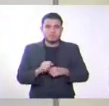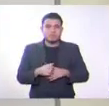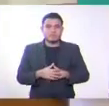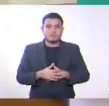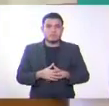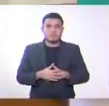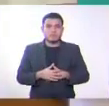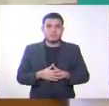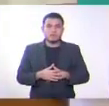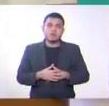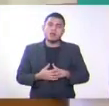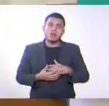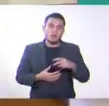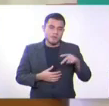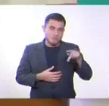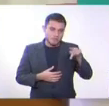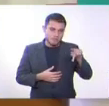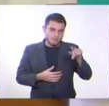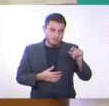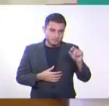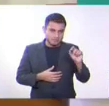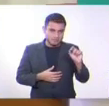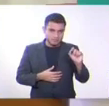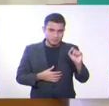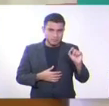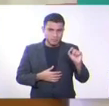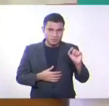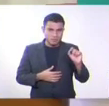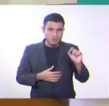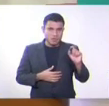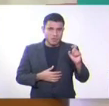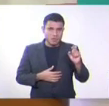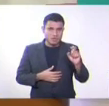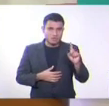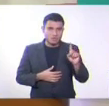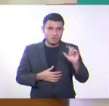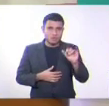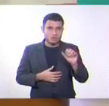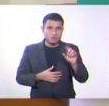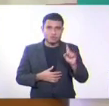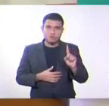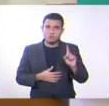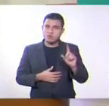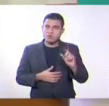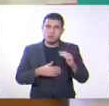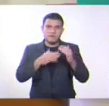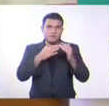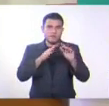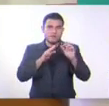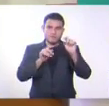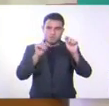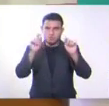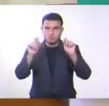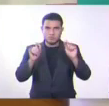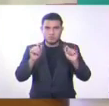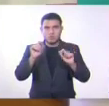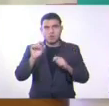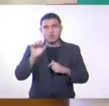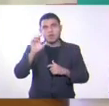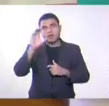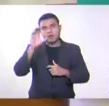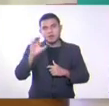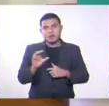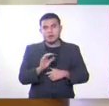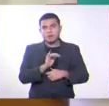el punto P, pues, x1 y y1 que representa cualquier punto en el plano, ¿verdad? Sí, cualquier punto en el plano. Y el punto Q,